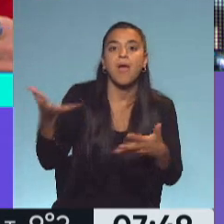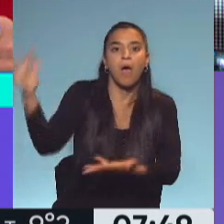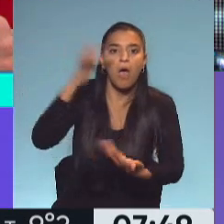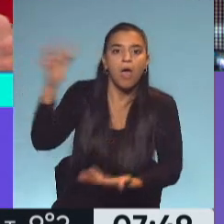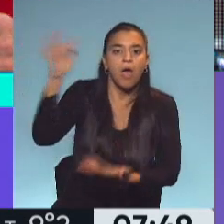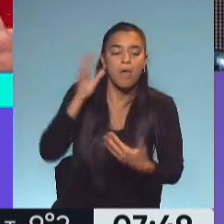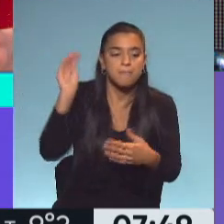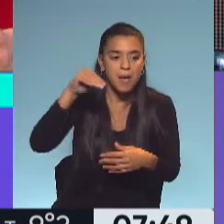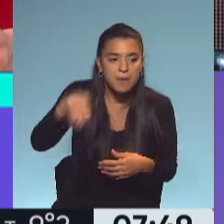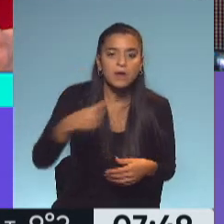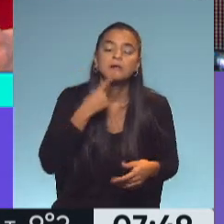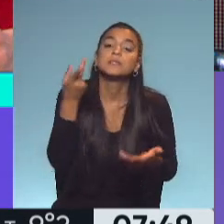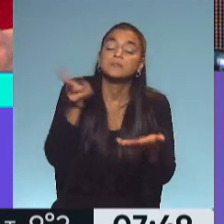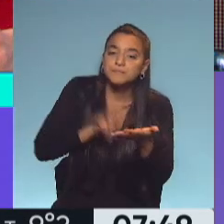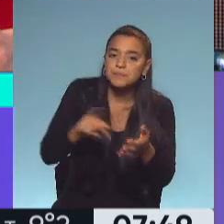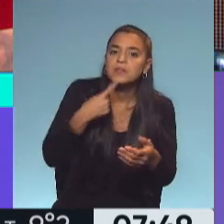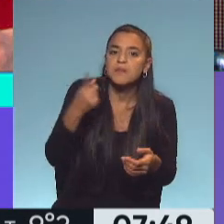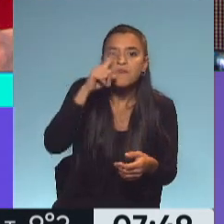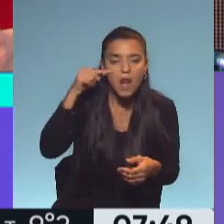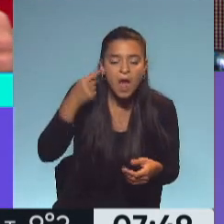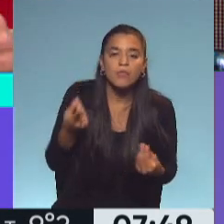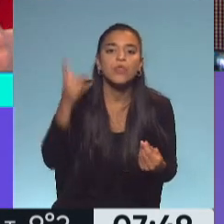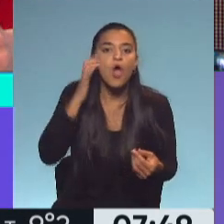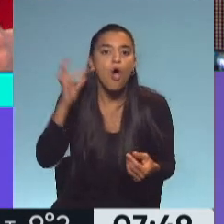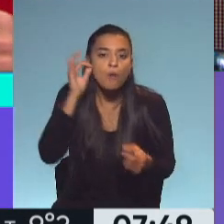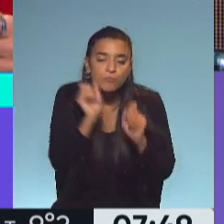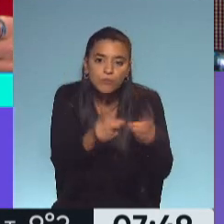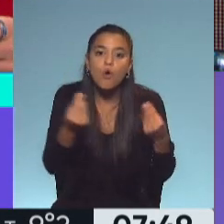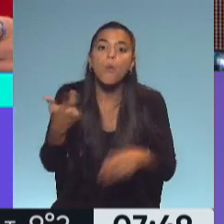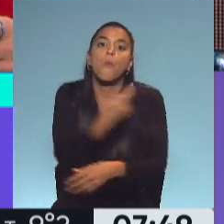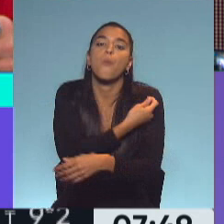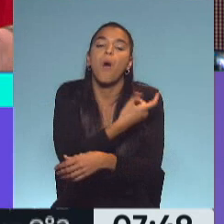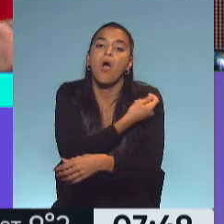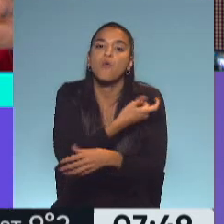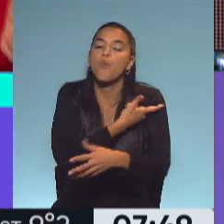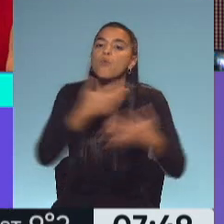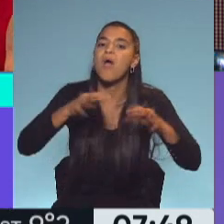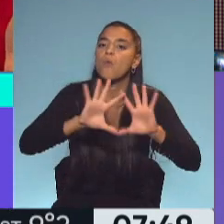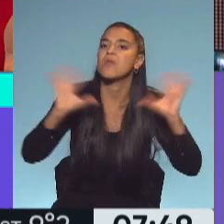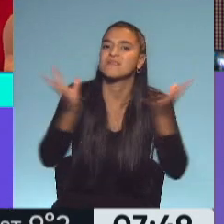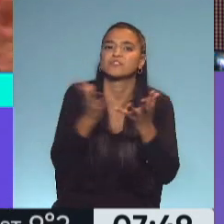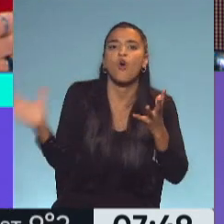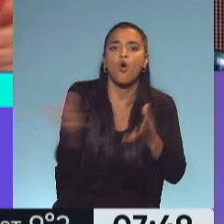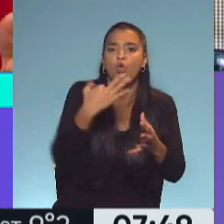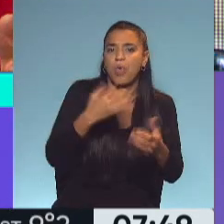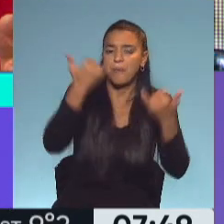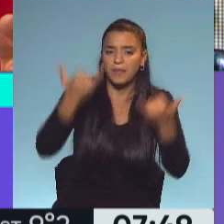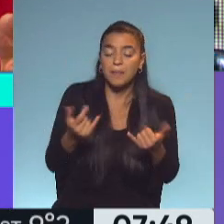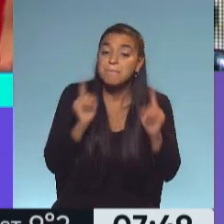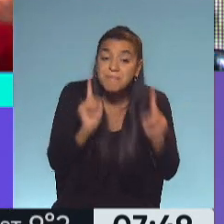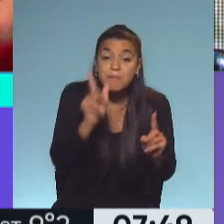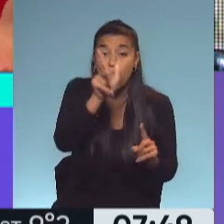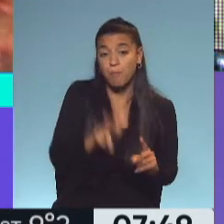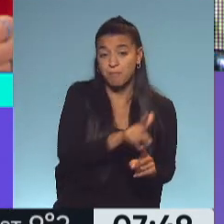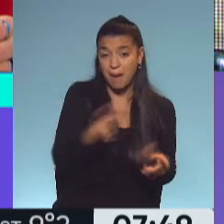la reiterada posición del presidente Alberto Fernández a propósito de las vacunas como un bien universal, que coincide con las referencias que